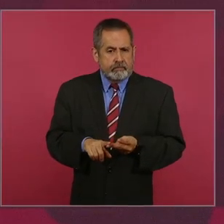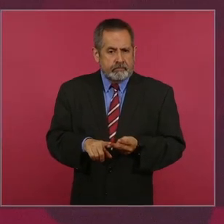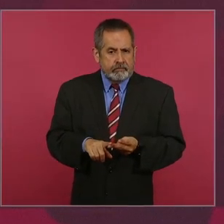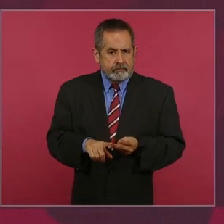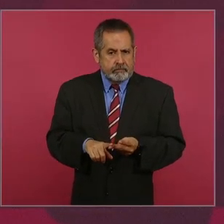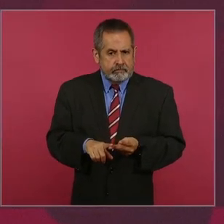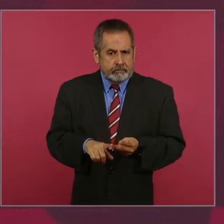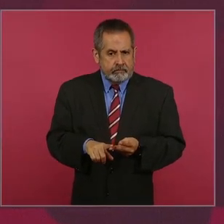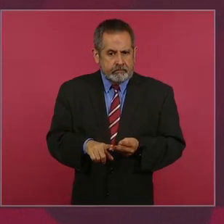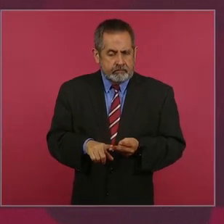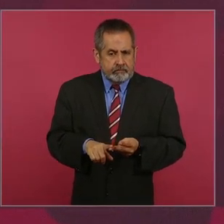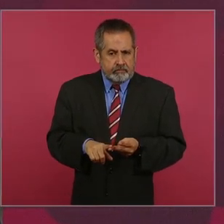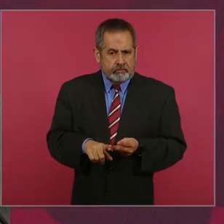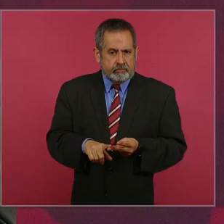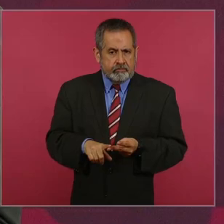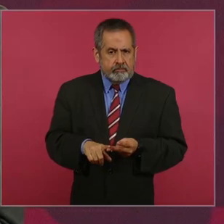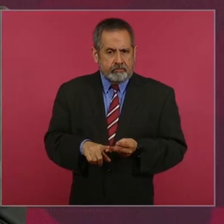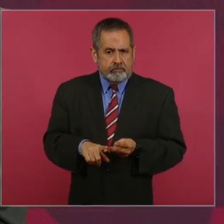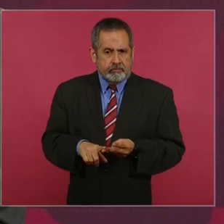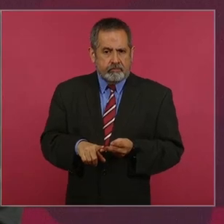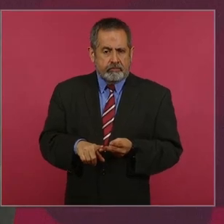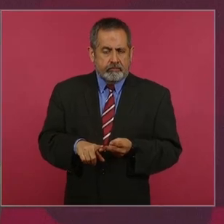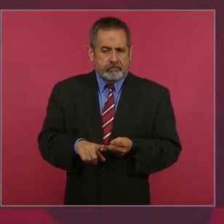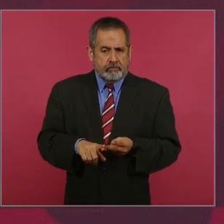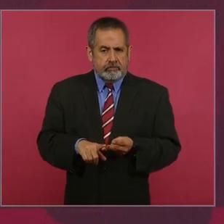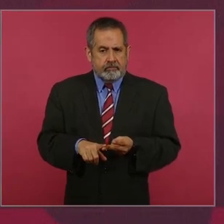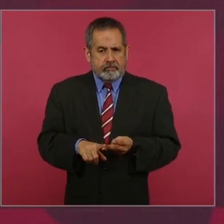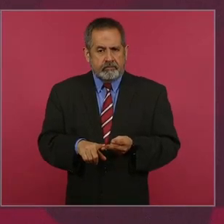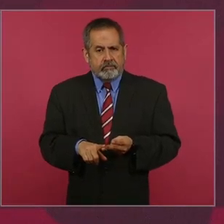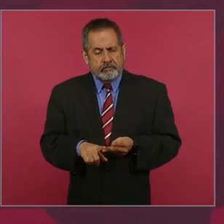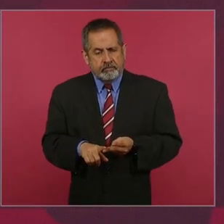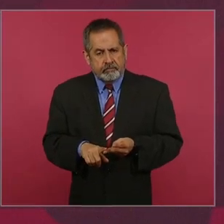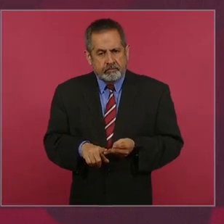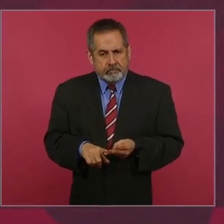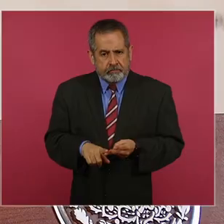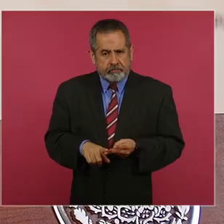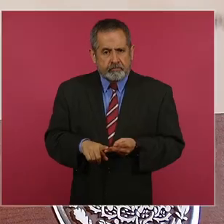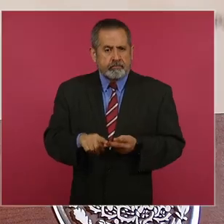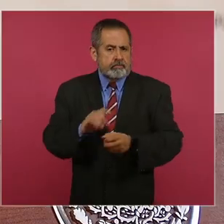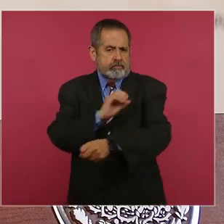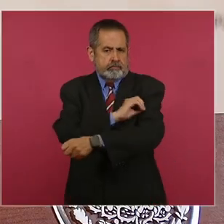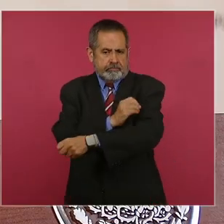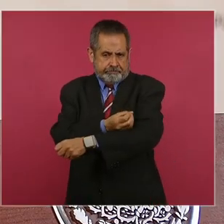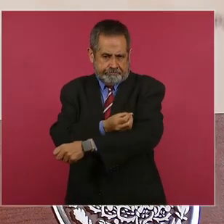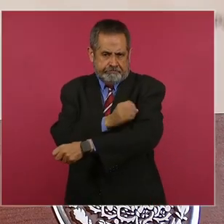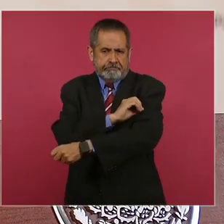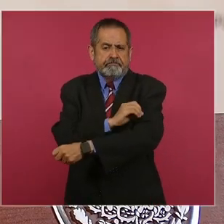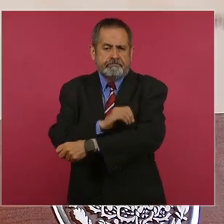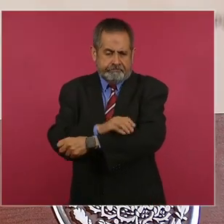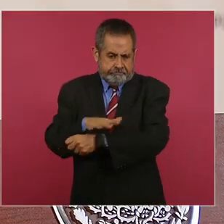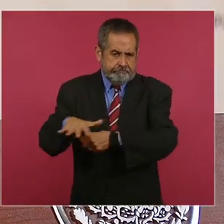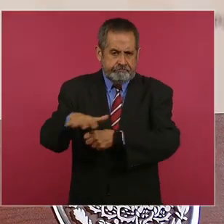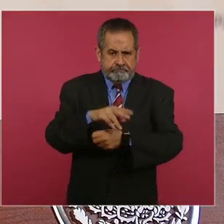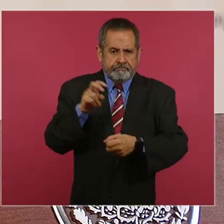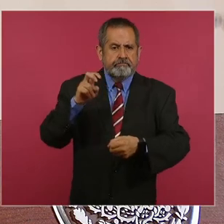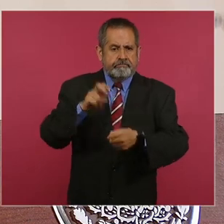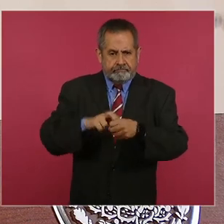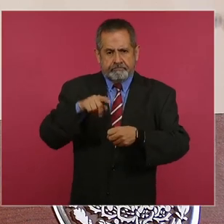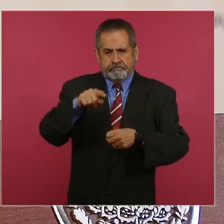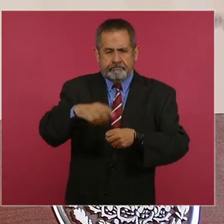Sonora vamos a estar en Obregón va a ser la